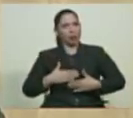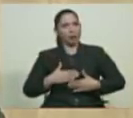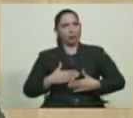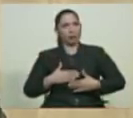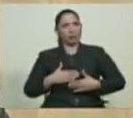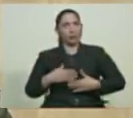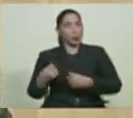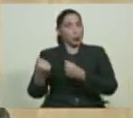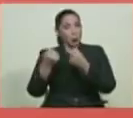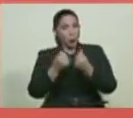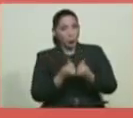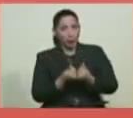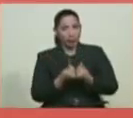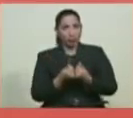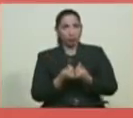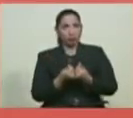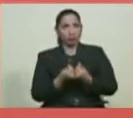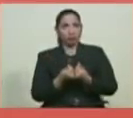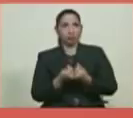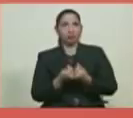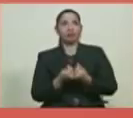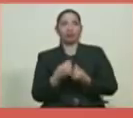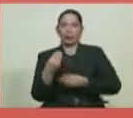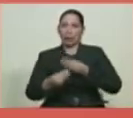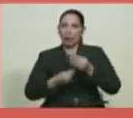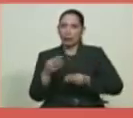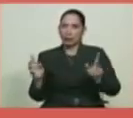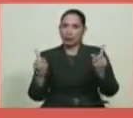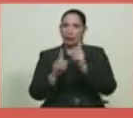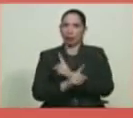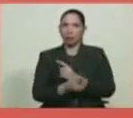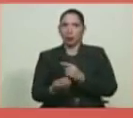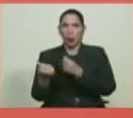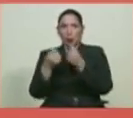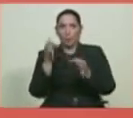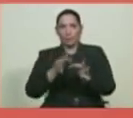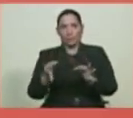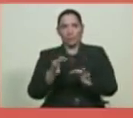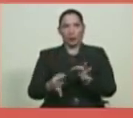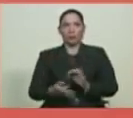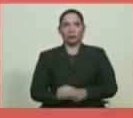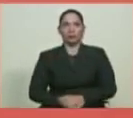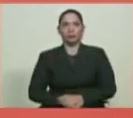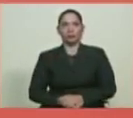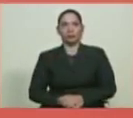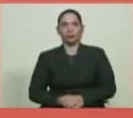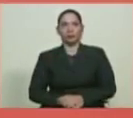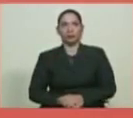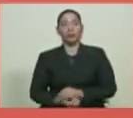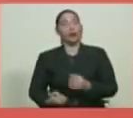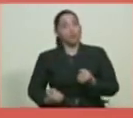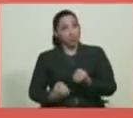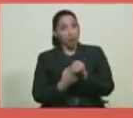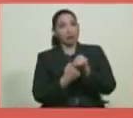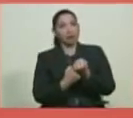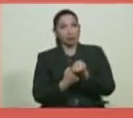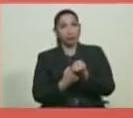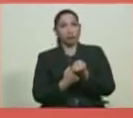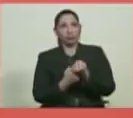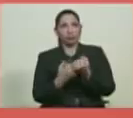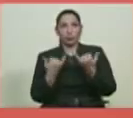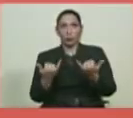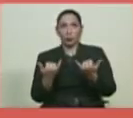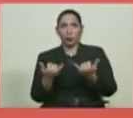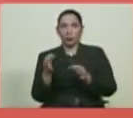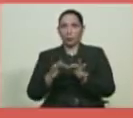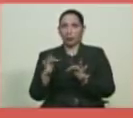cuesta X debe costar X en base a la referencia que es el petro, y los salarios Y son salarios Y en base a la referencia correspondiente del